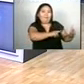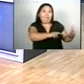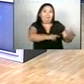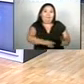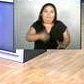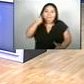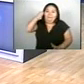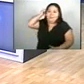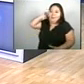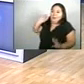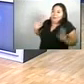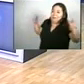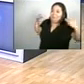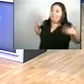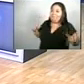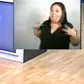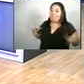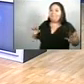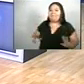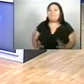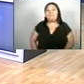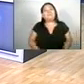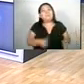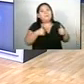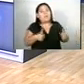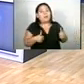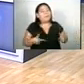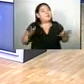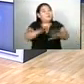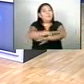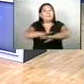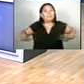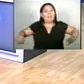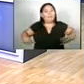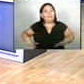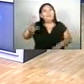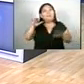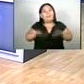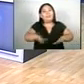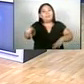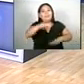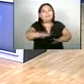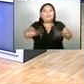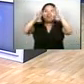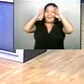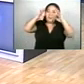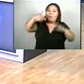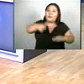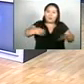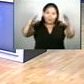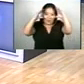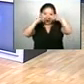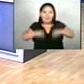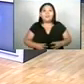No sé, me desligo yo de eso. Bueno, ya nos vamos. Gracias por habernos acompañado. Pase buenas noches.